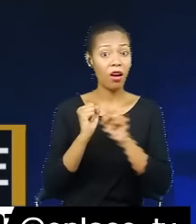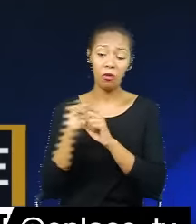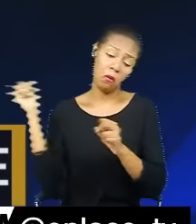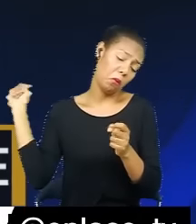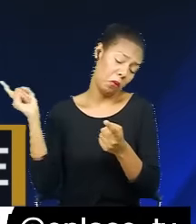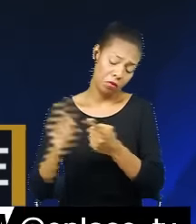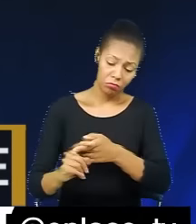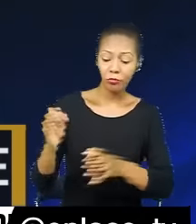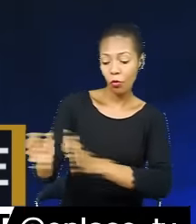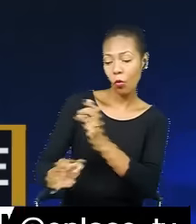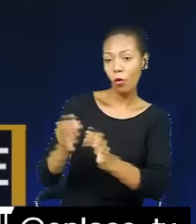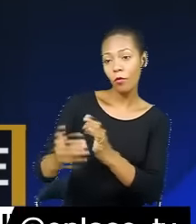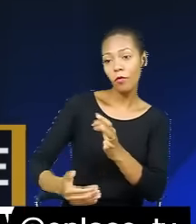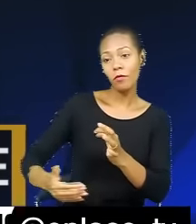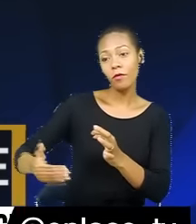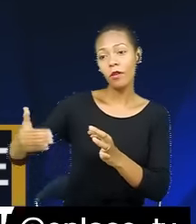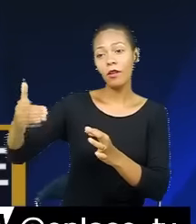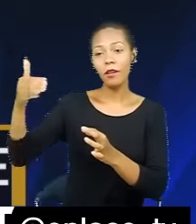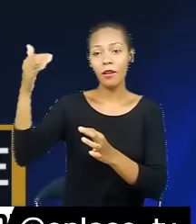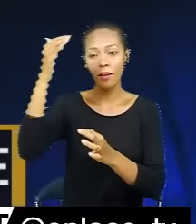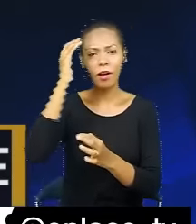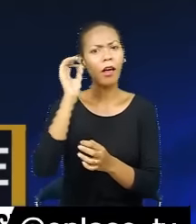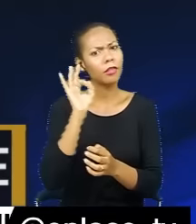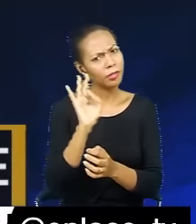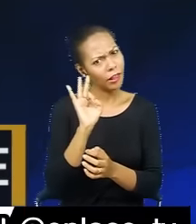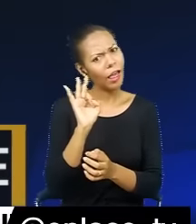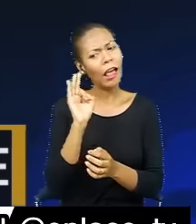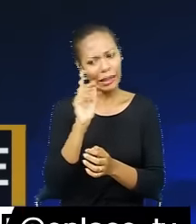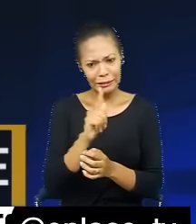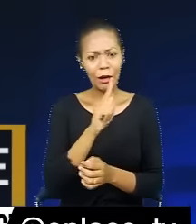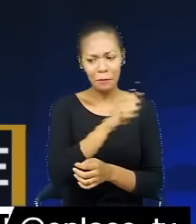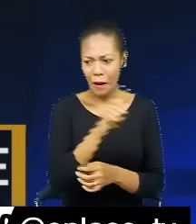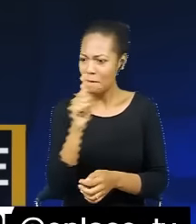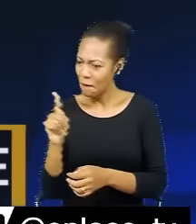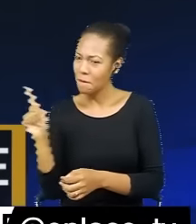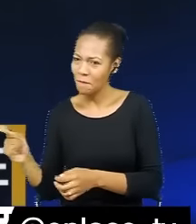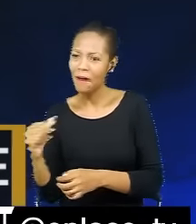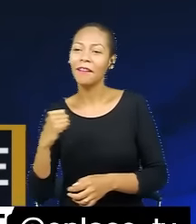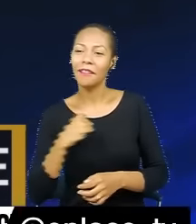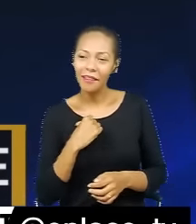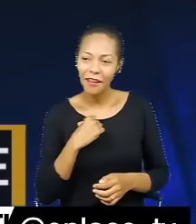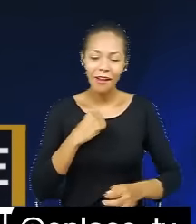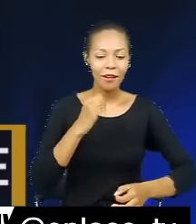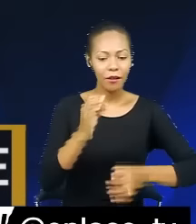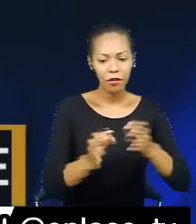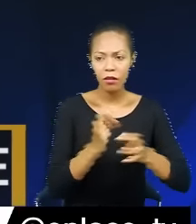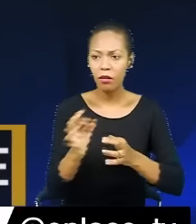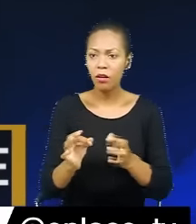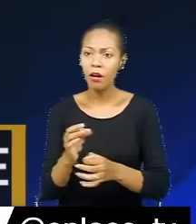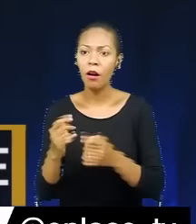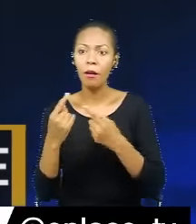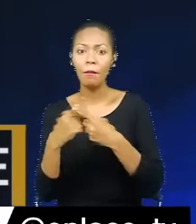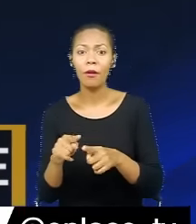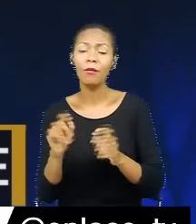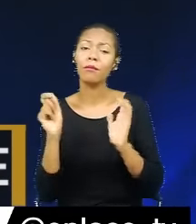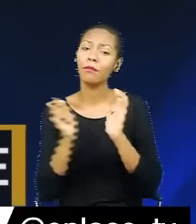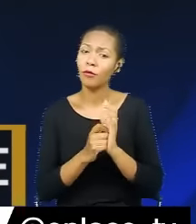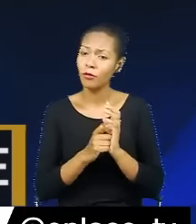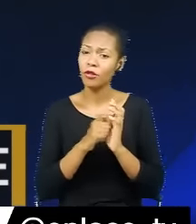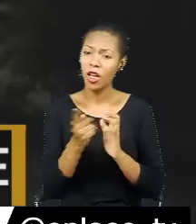este ya habían sido tres los hijos adoptivos que había criado, sometiéndolos al parecer a fuertes maltratos psicológicos, físicos